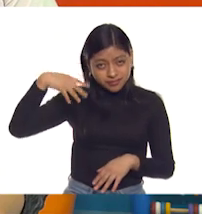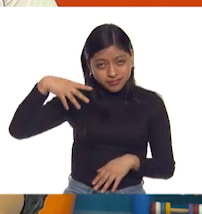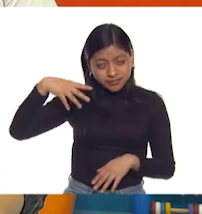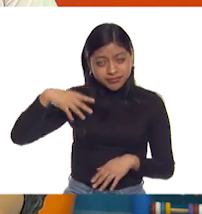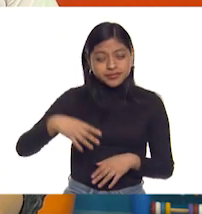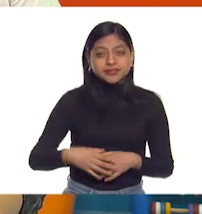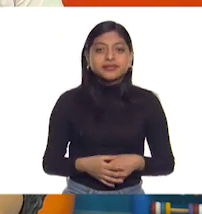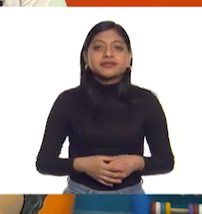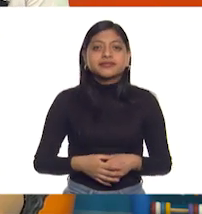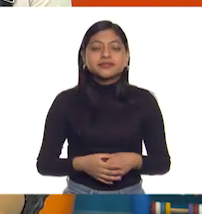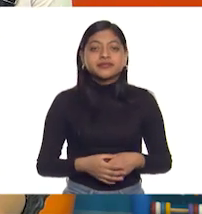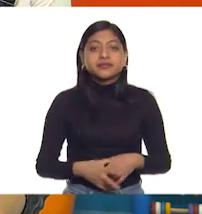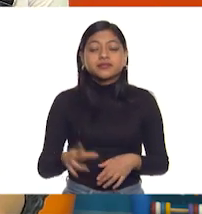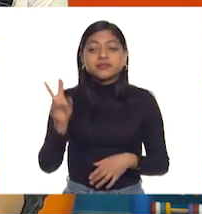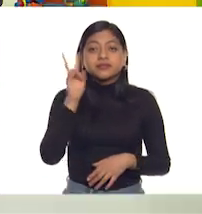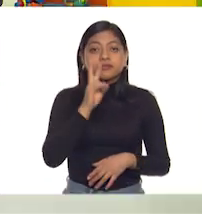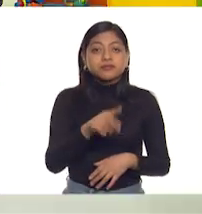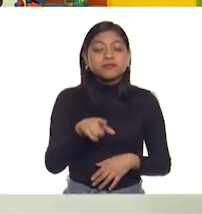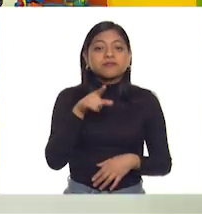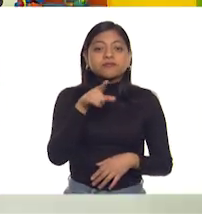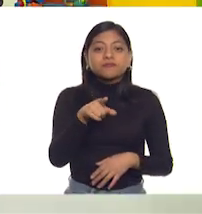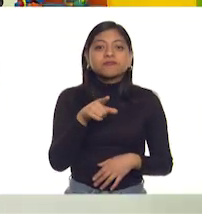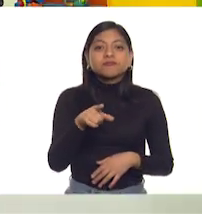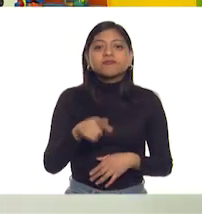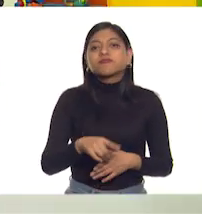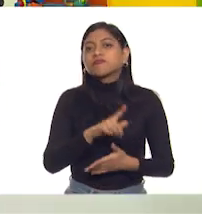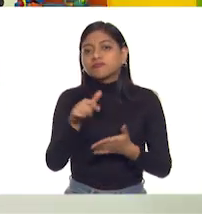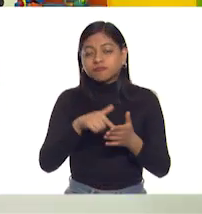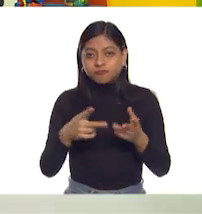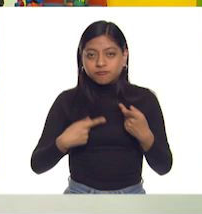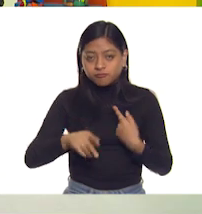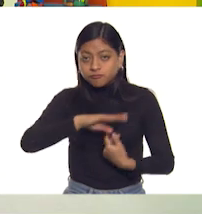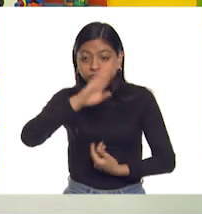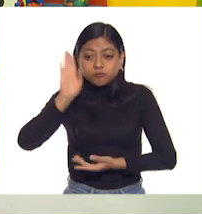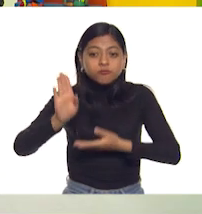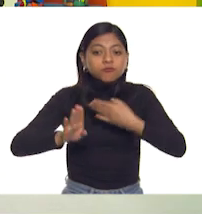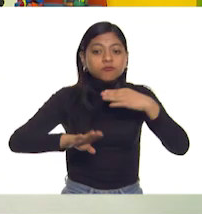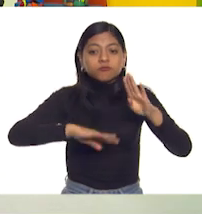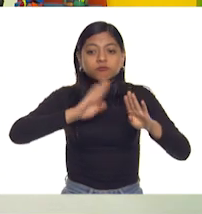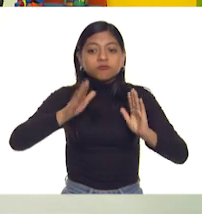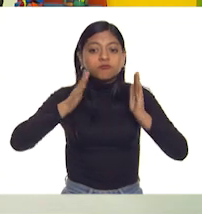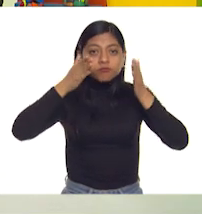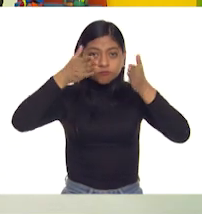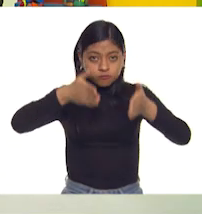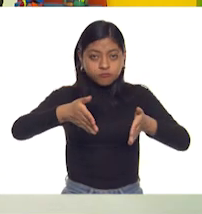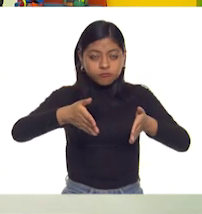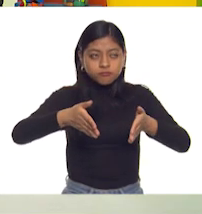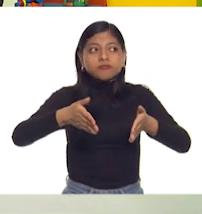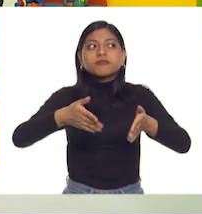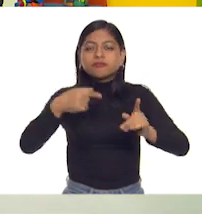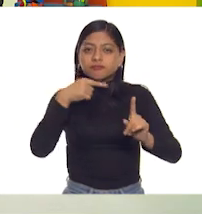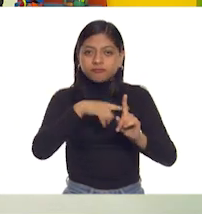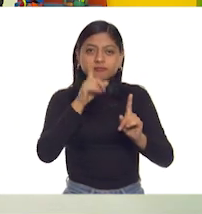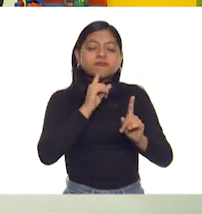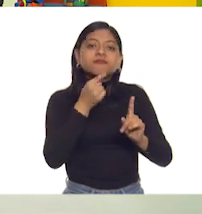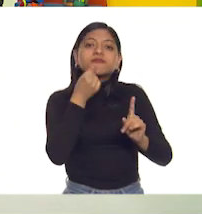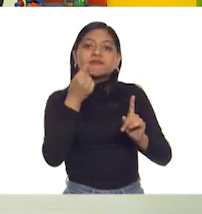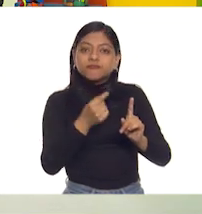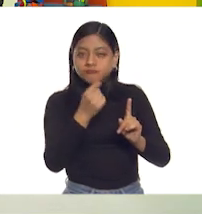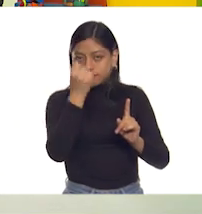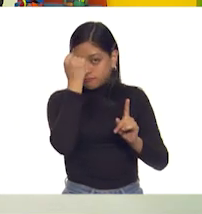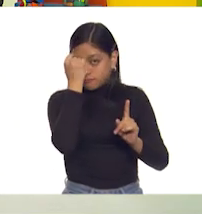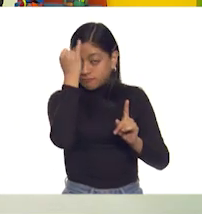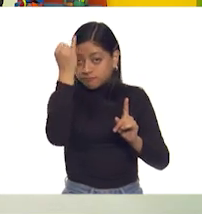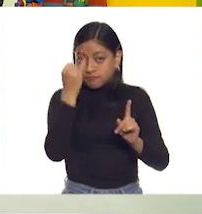flojera, al ver al panteón tan cerquita se le ocurrió una idea. Se metió